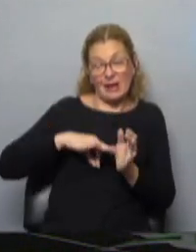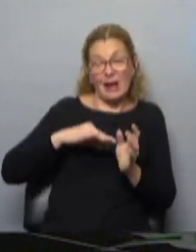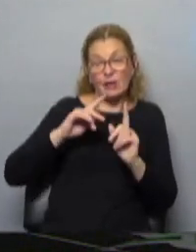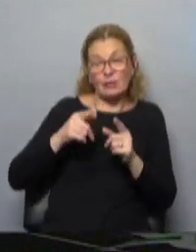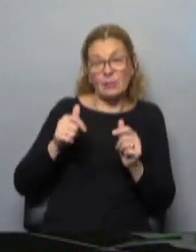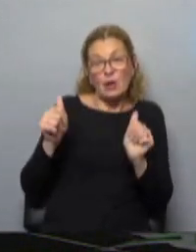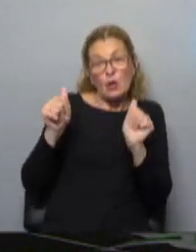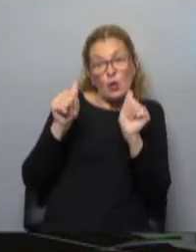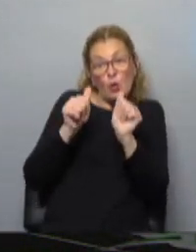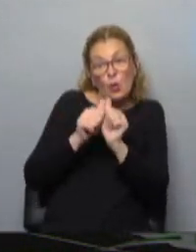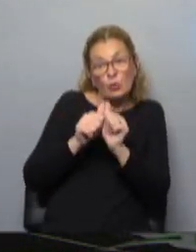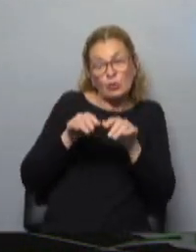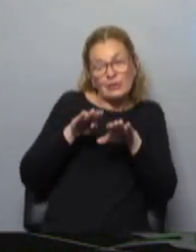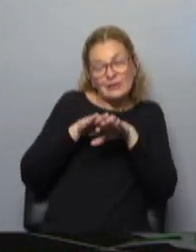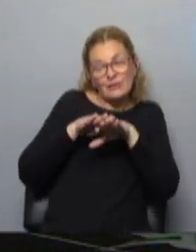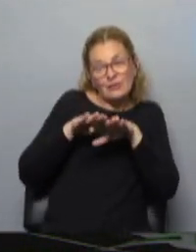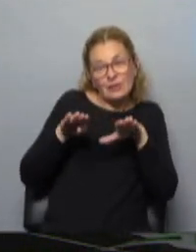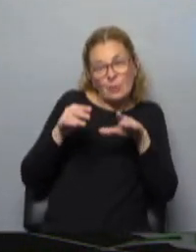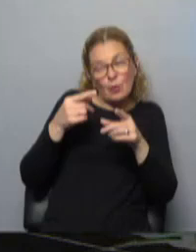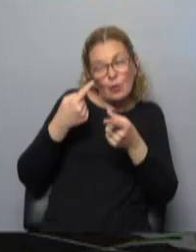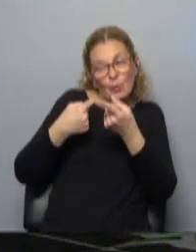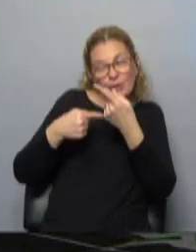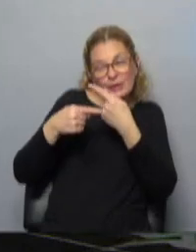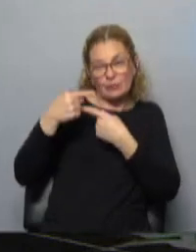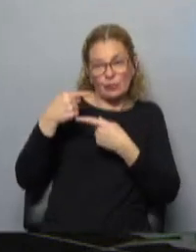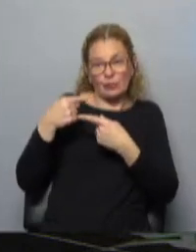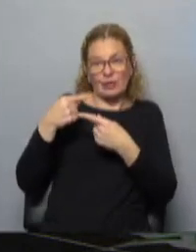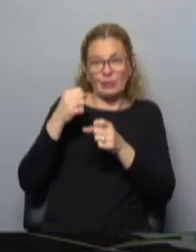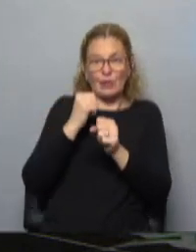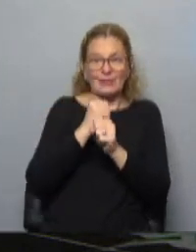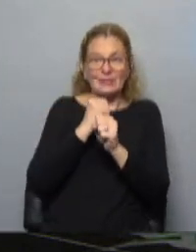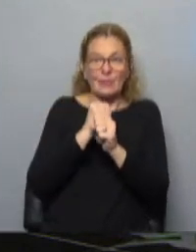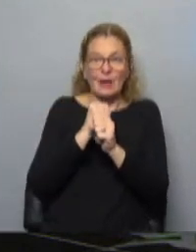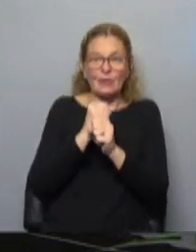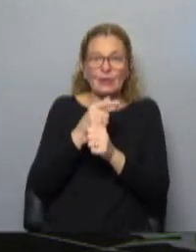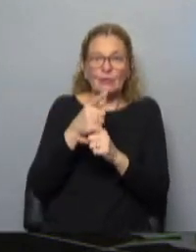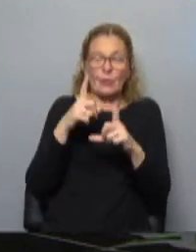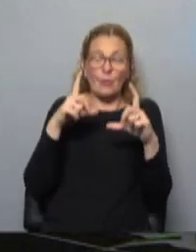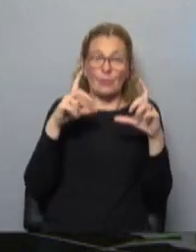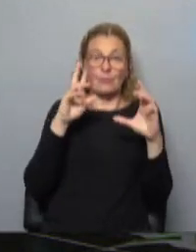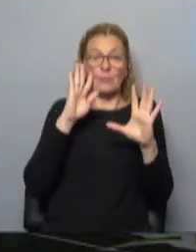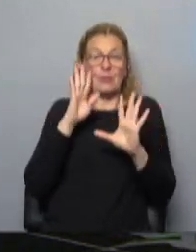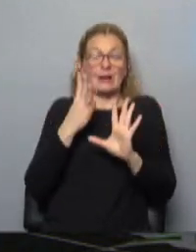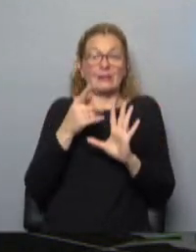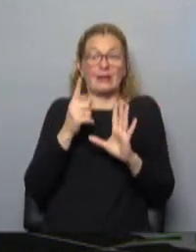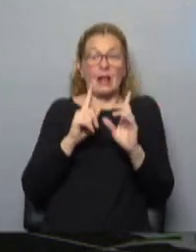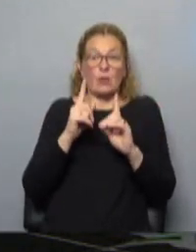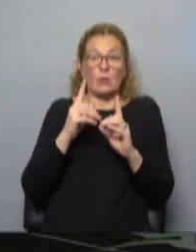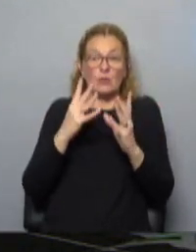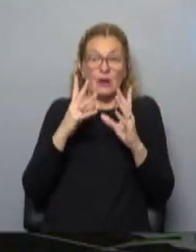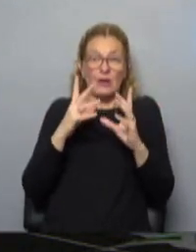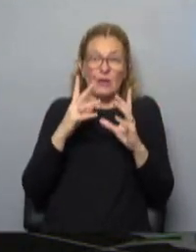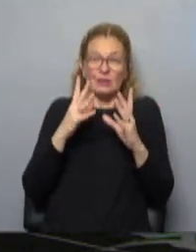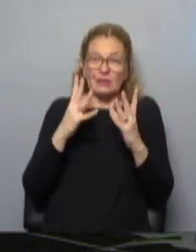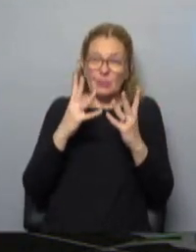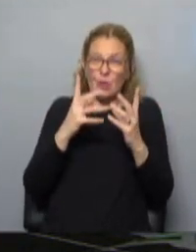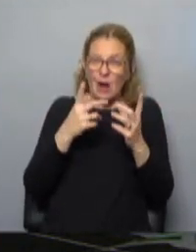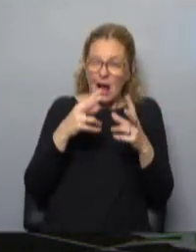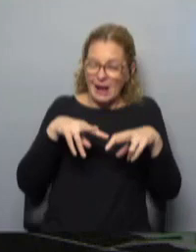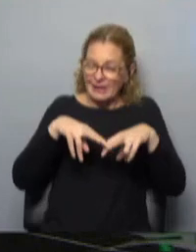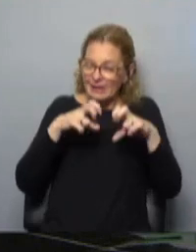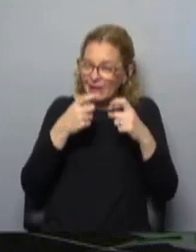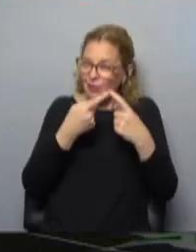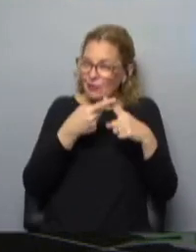esta estabilización este leve retroceso en materia de empleo y eso lo que nos deja una foto que de alguna manera ya hemos analizado desde distintos ángulos